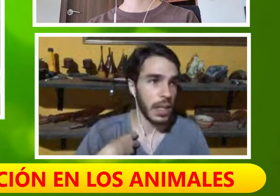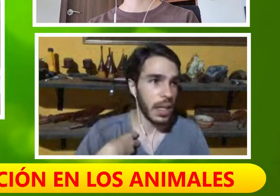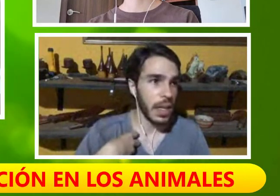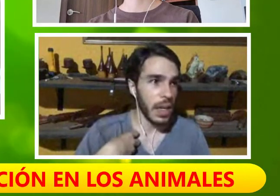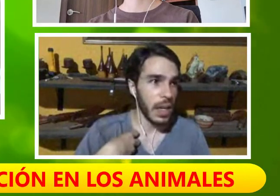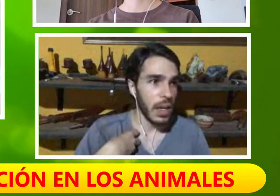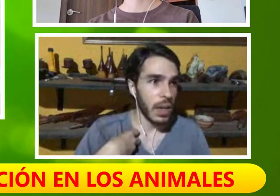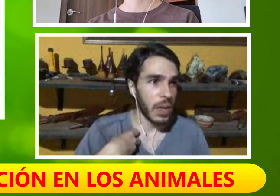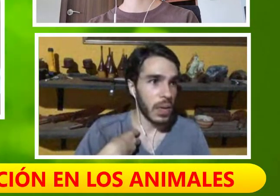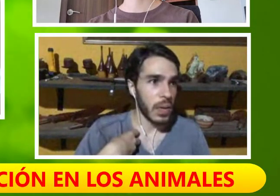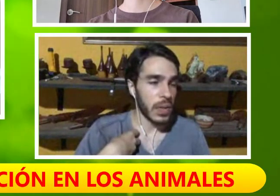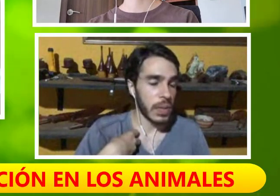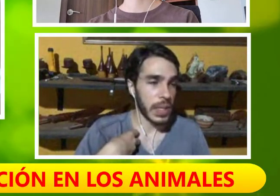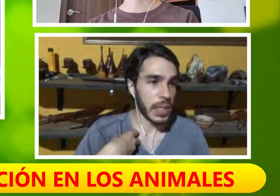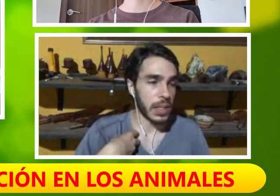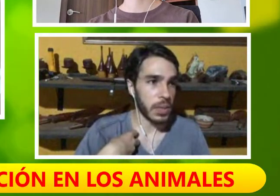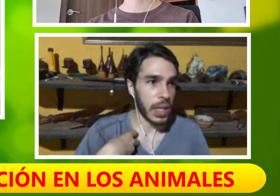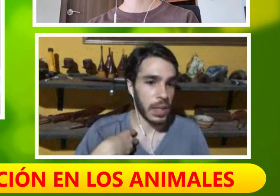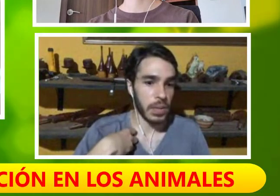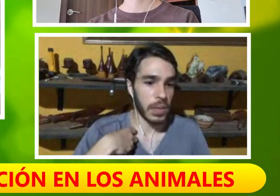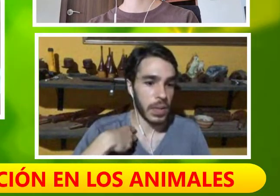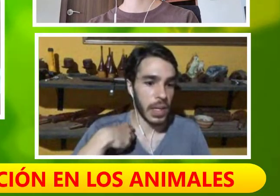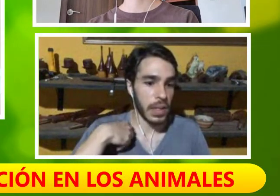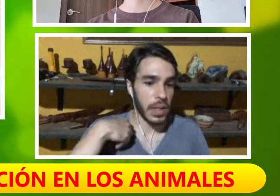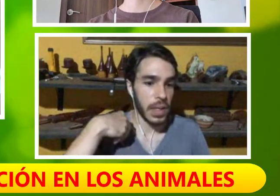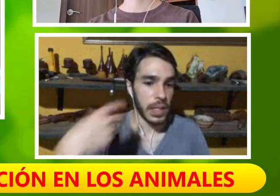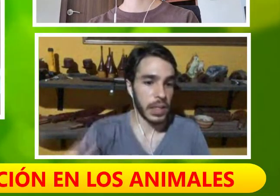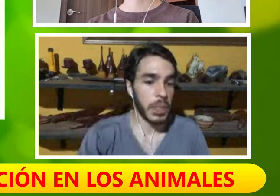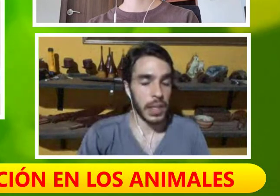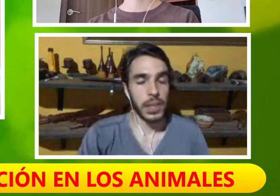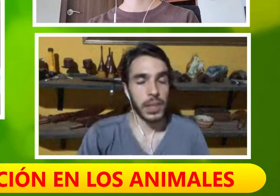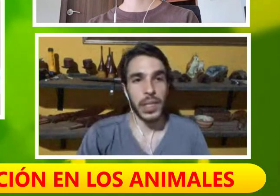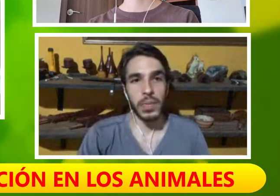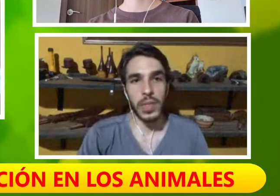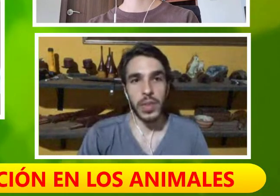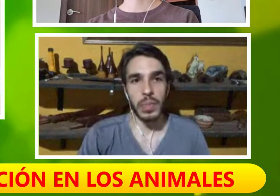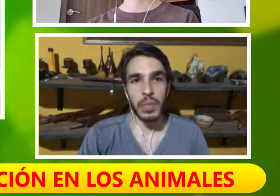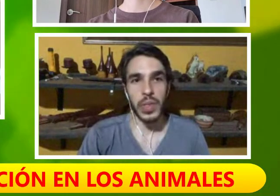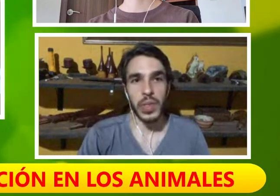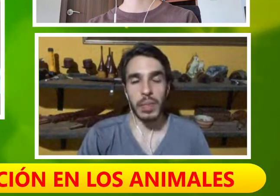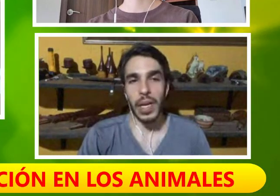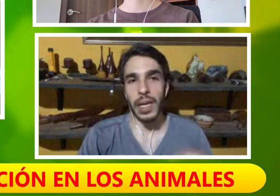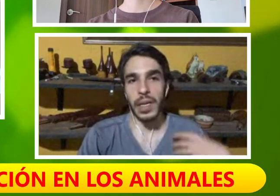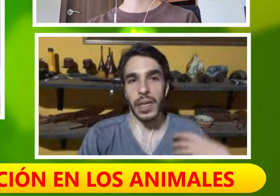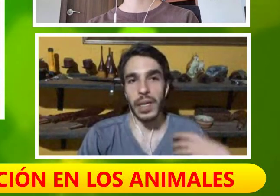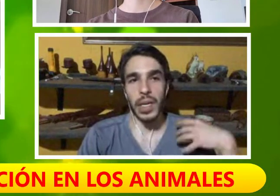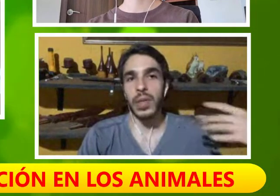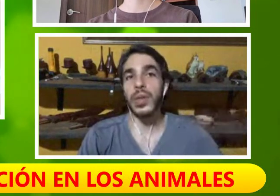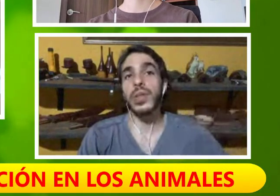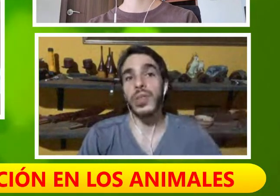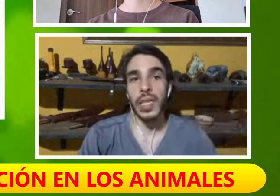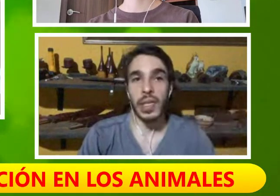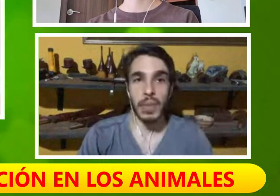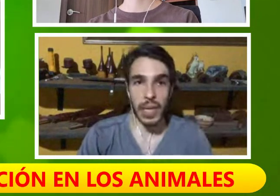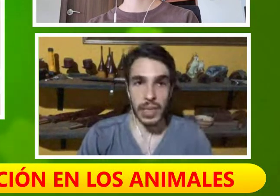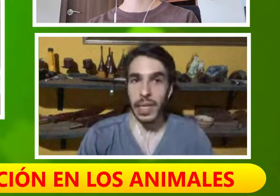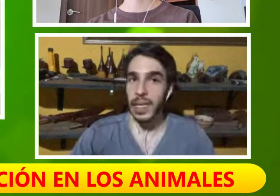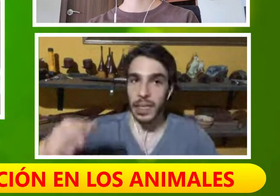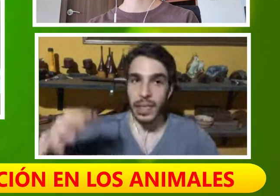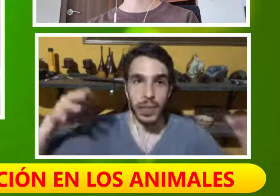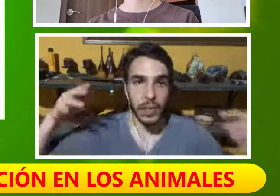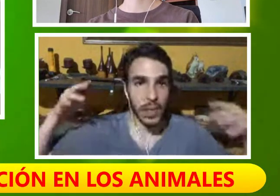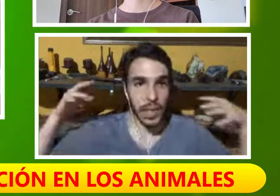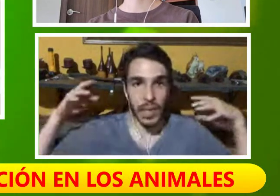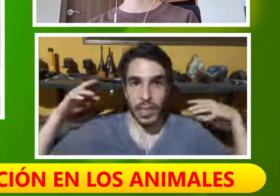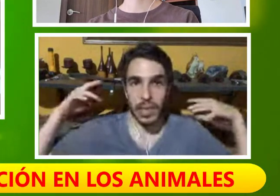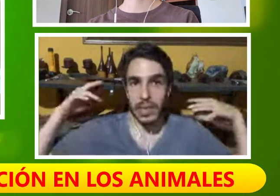una... Se me hace que es una experiencia, una situación pues muy similar a cuando otros animales